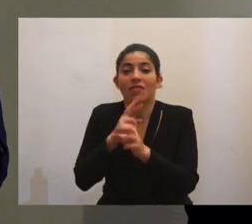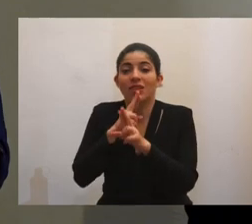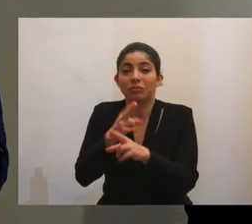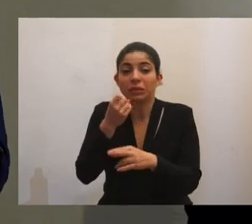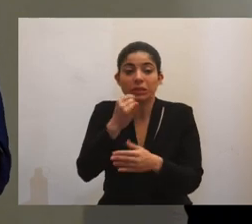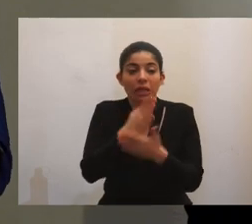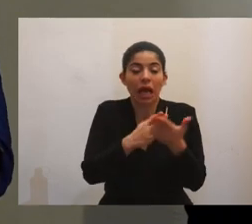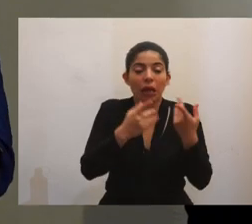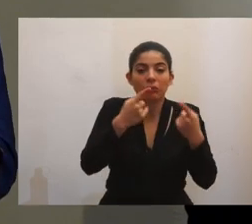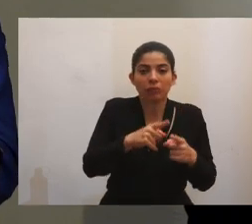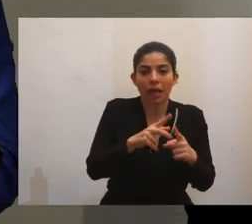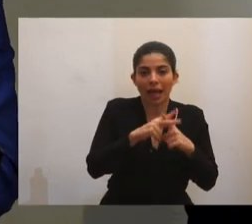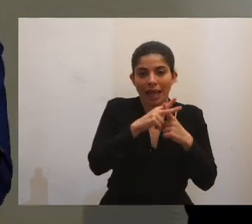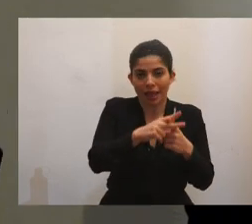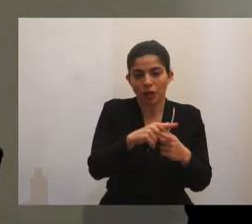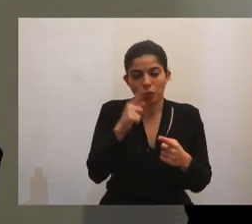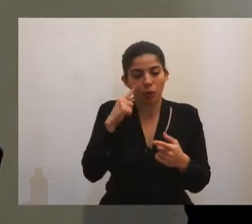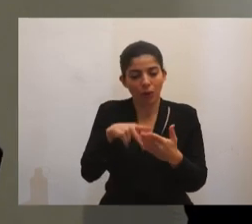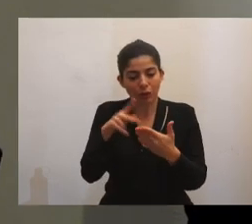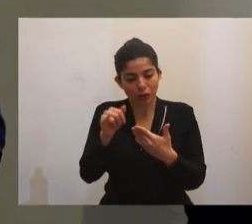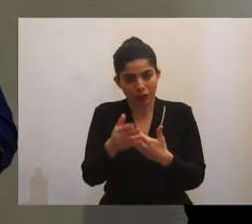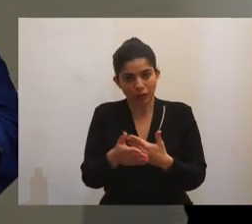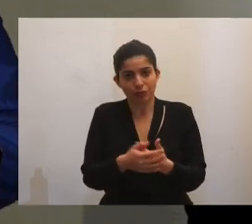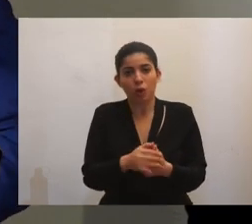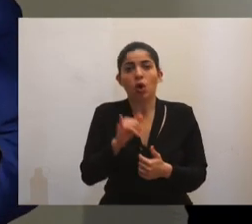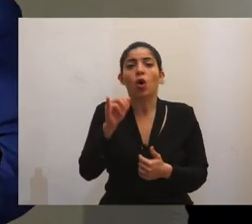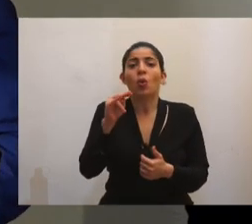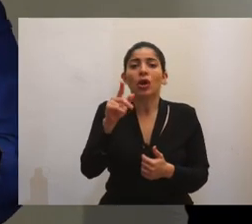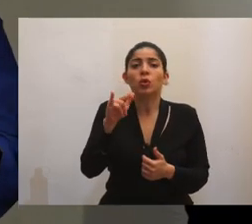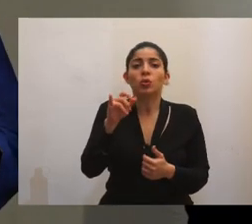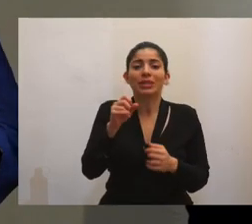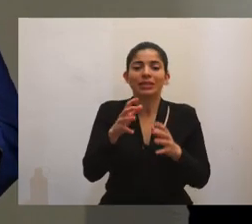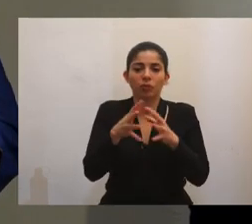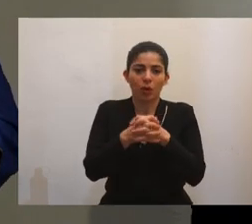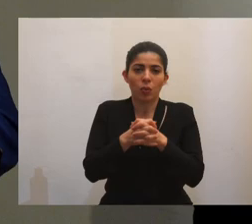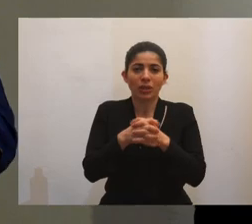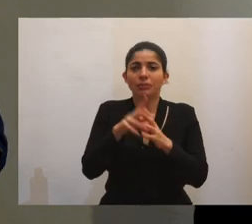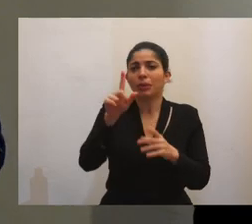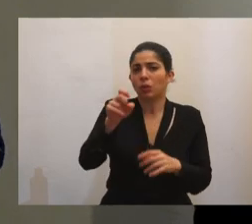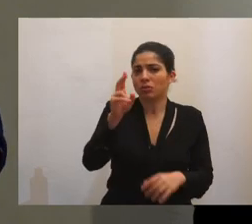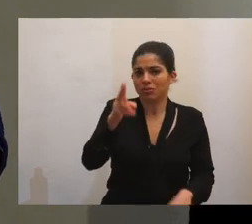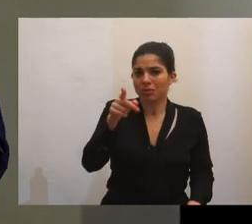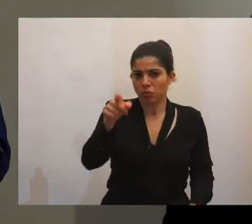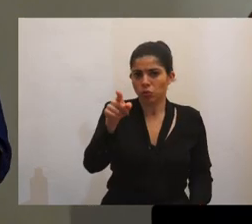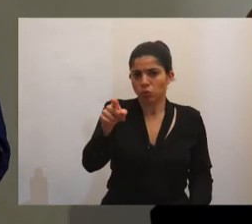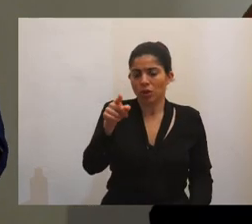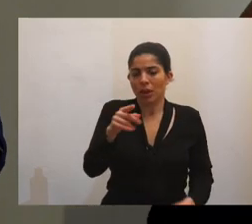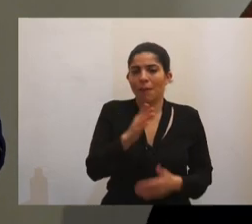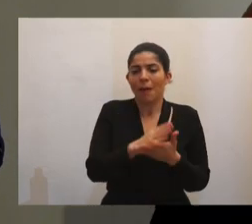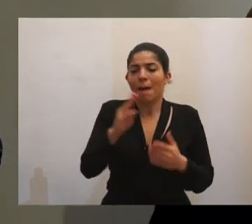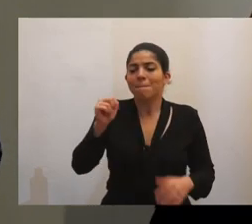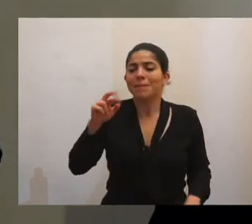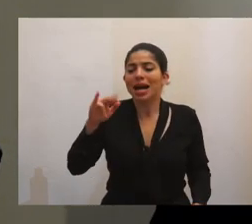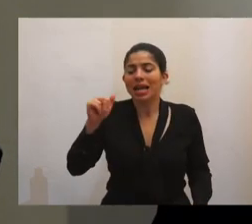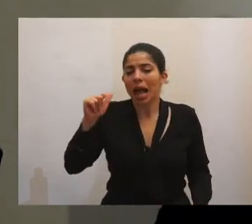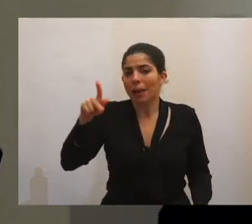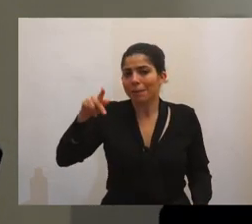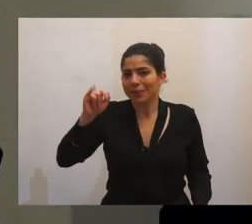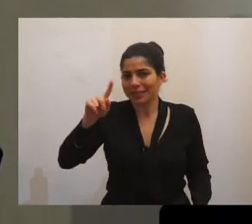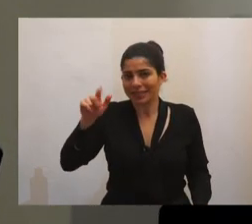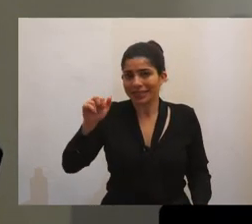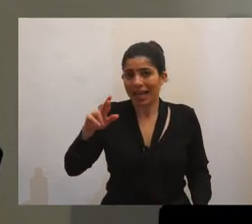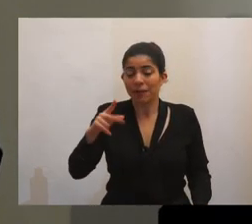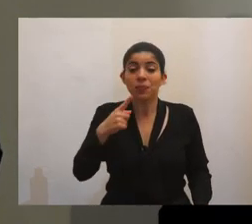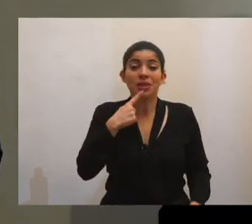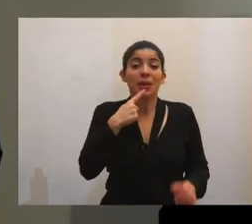crédito ante este proyecto. Don Gabriel, la siguiente pregunta también es para usted por parte de Mari Alpiza Loaiza.